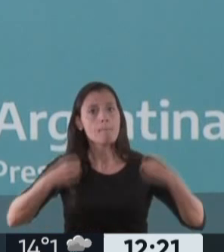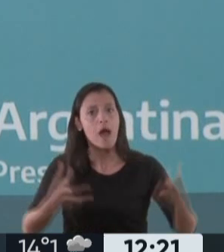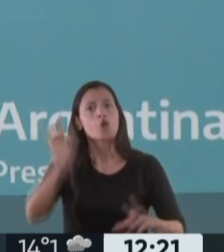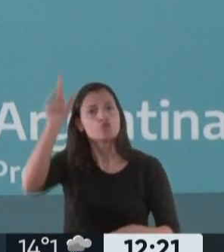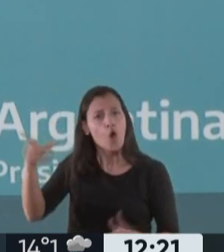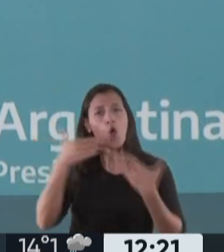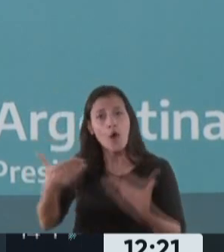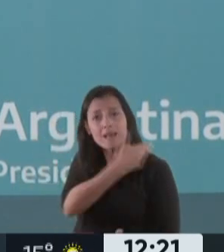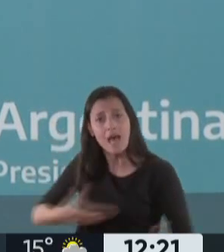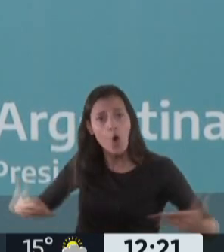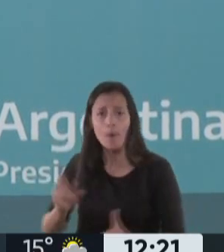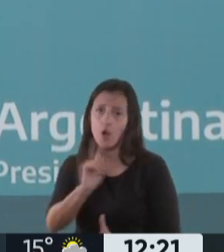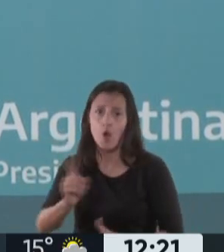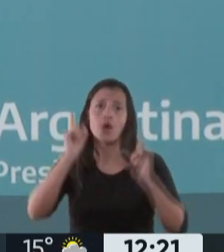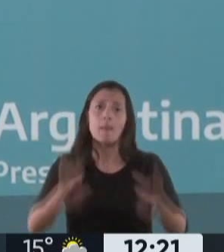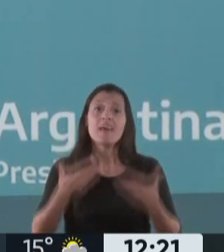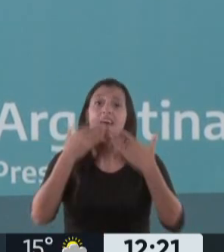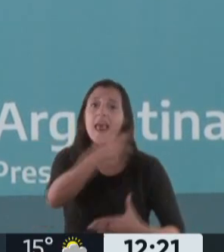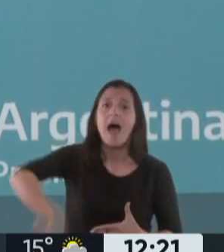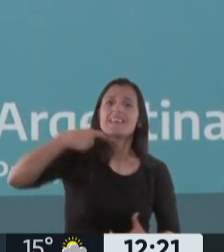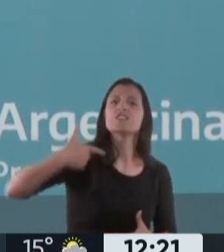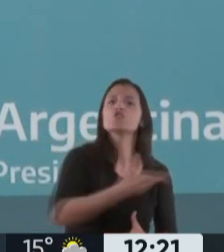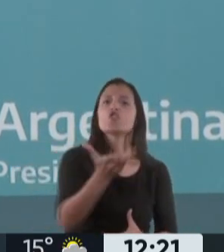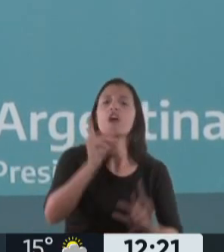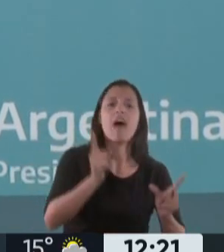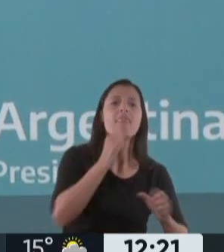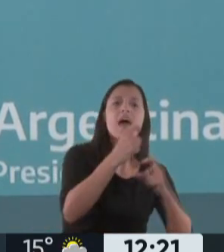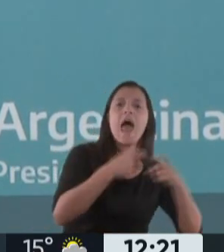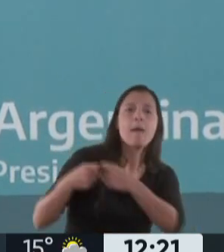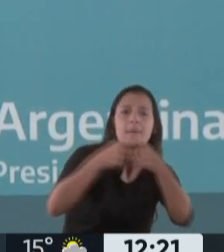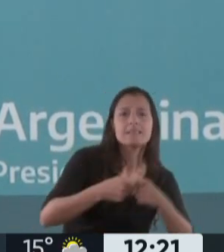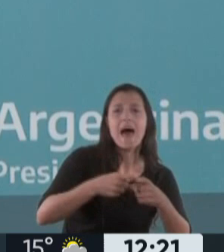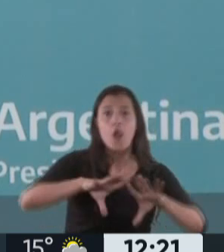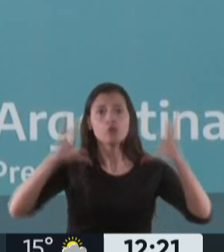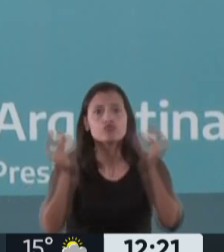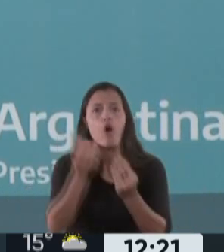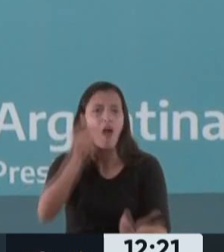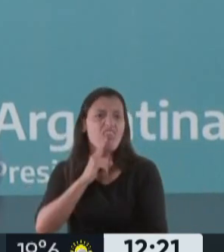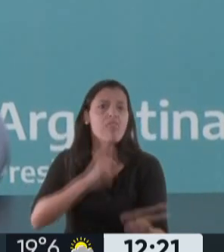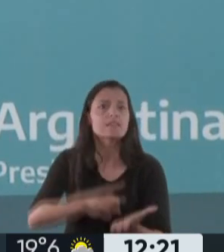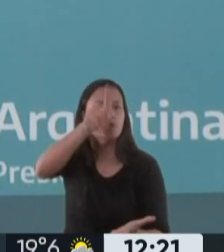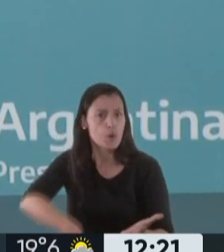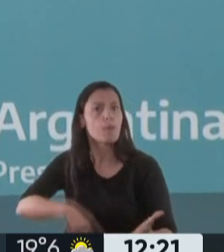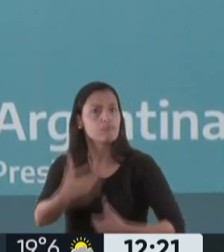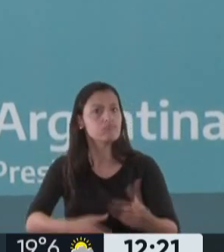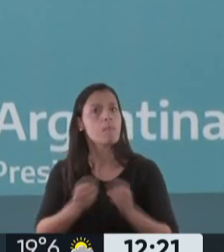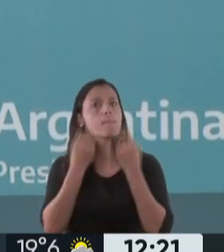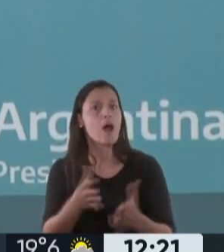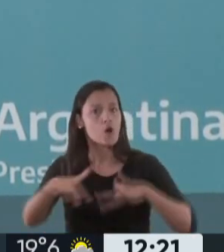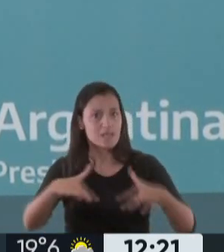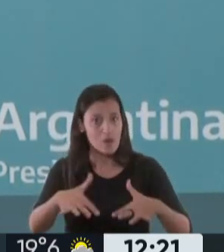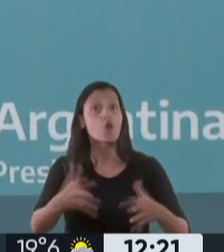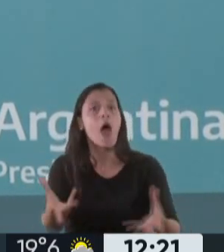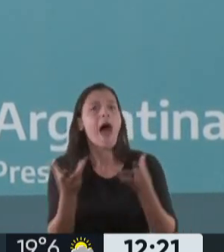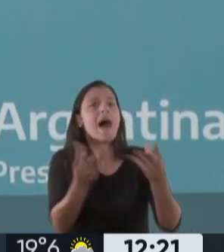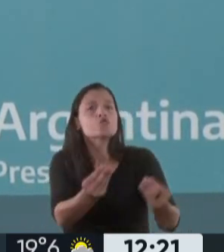solamente el gobierno, sino lo que hace una sociedad y un conjunto de empresarios que toman decisiones permanentemente que coadyuvan a lograr lo